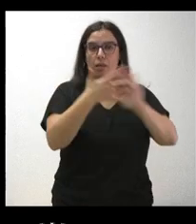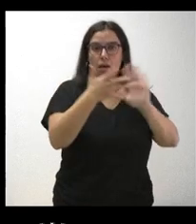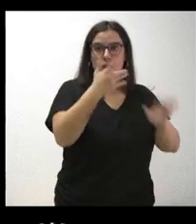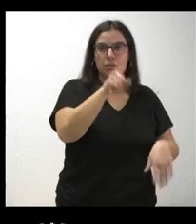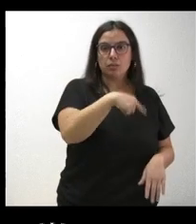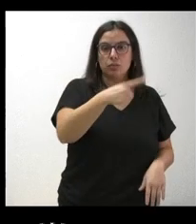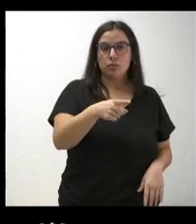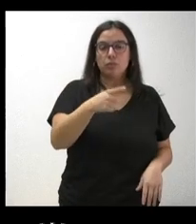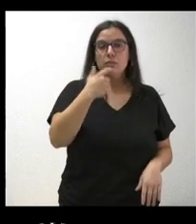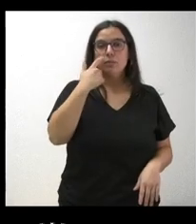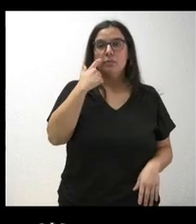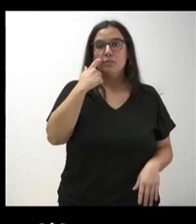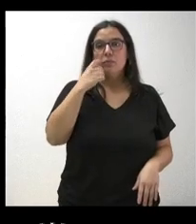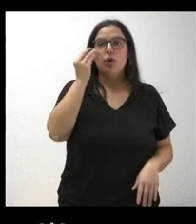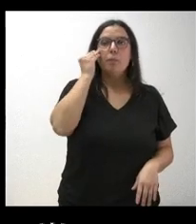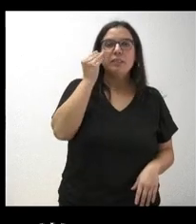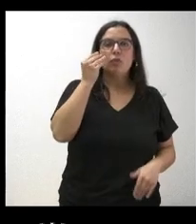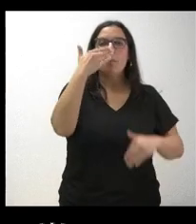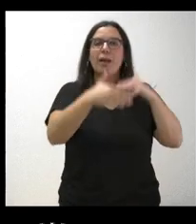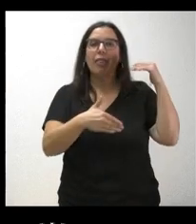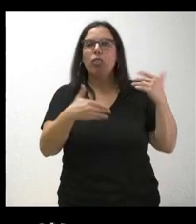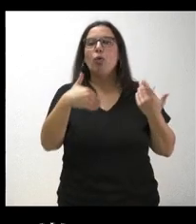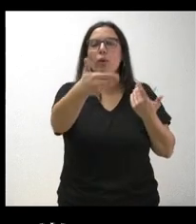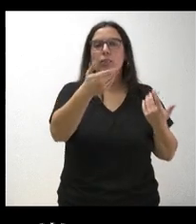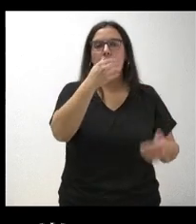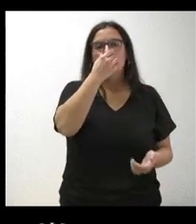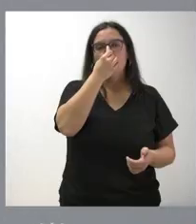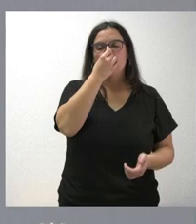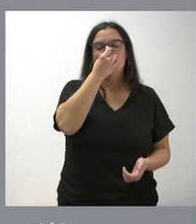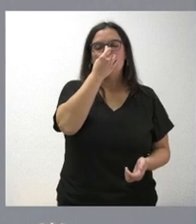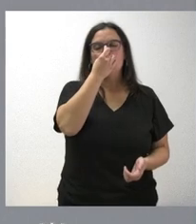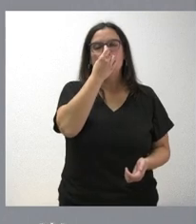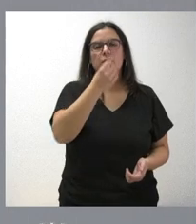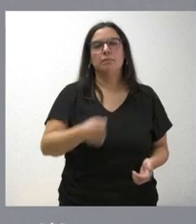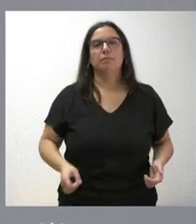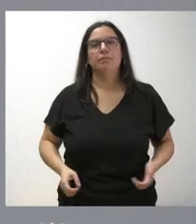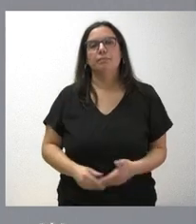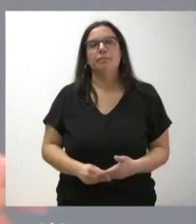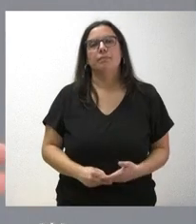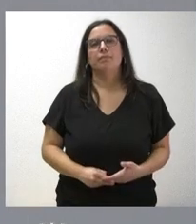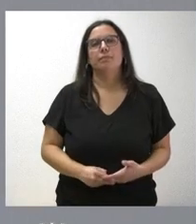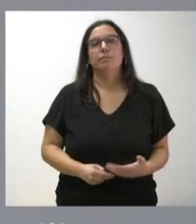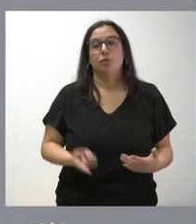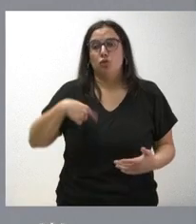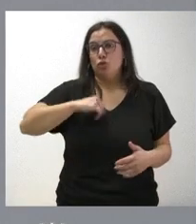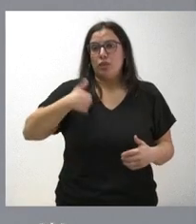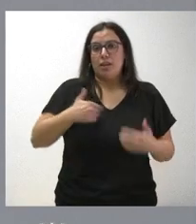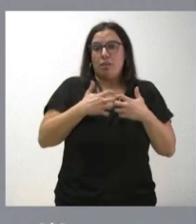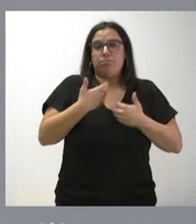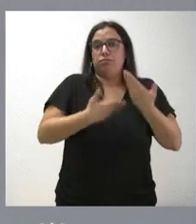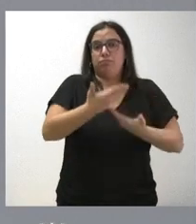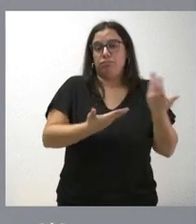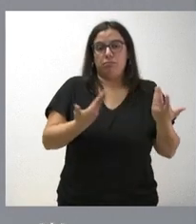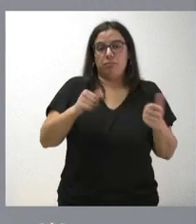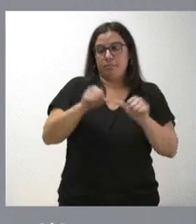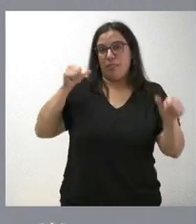o si barajan ya algún plazo bueno es que la nuestra ya está puesta en marcha como les digo con 5